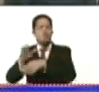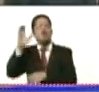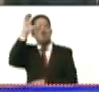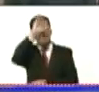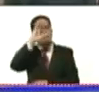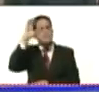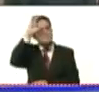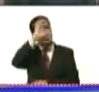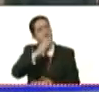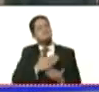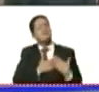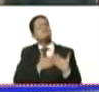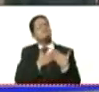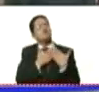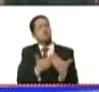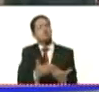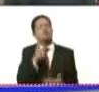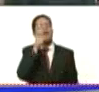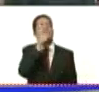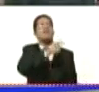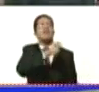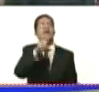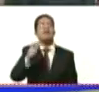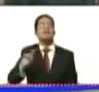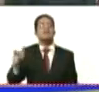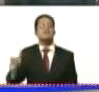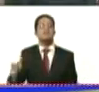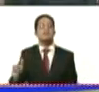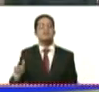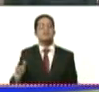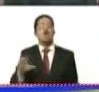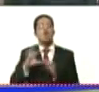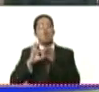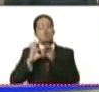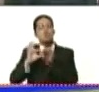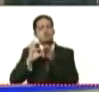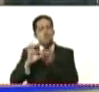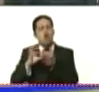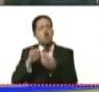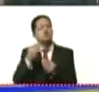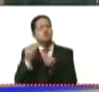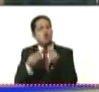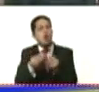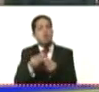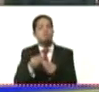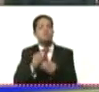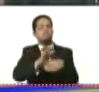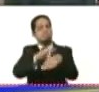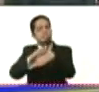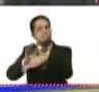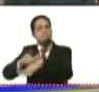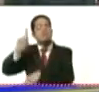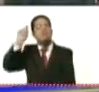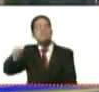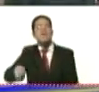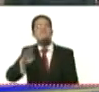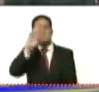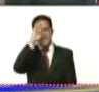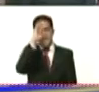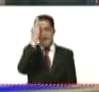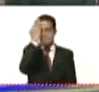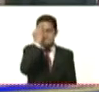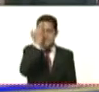voluntad popular, de la unión popular, los cambios que Venezuela necesita. Y así